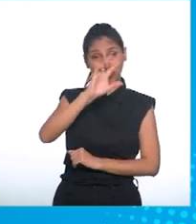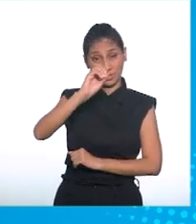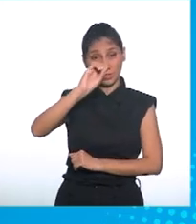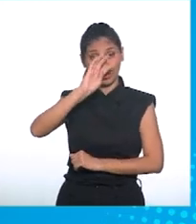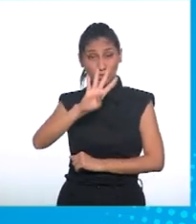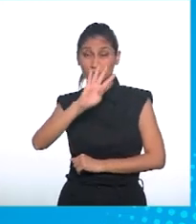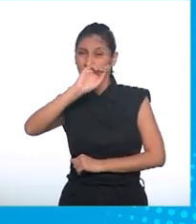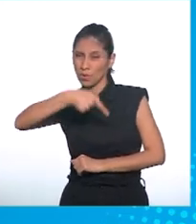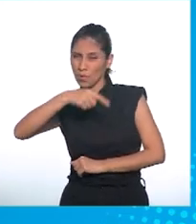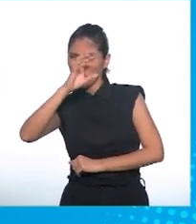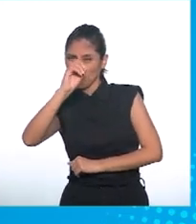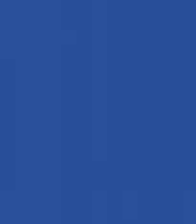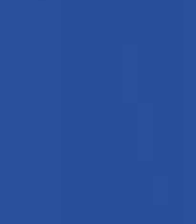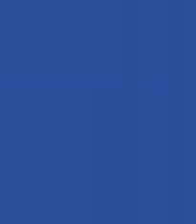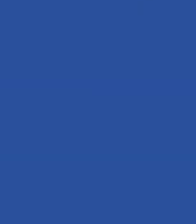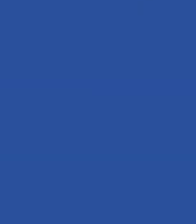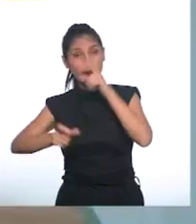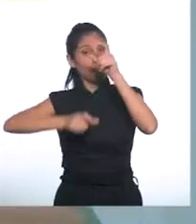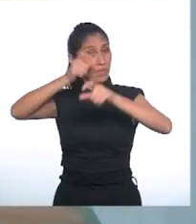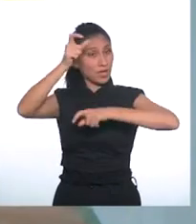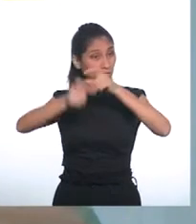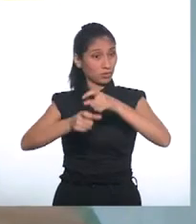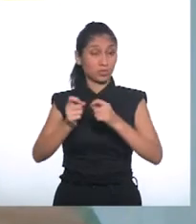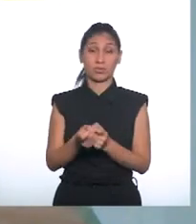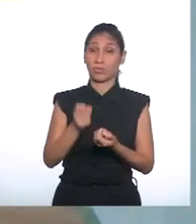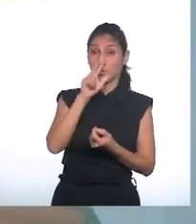304,000 personas.